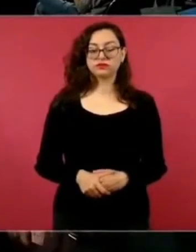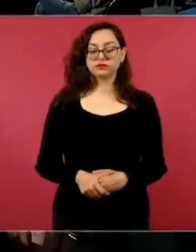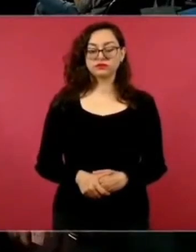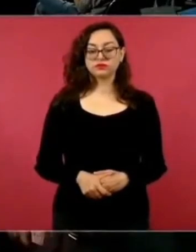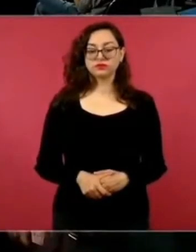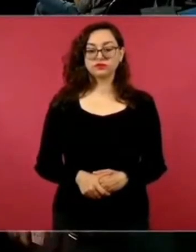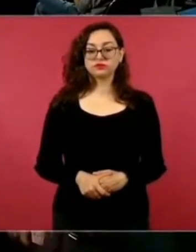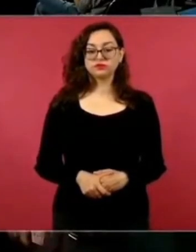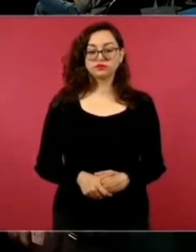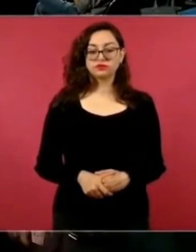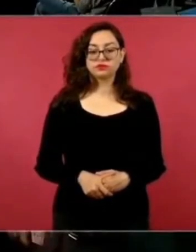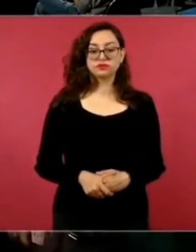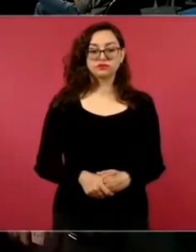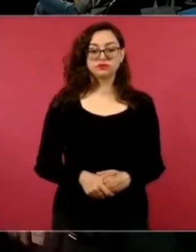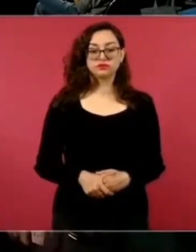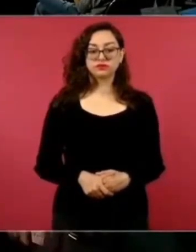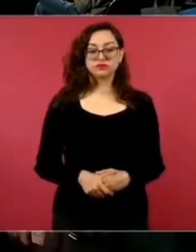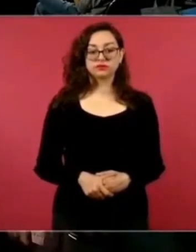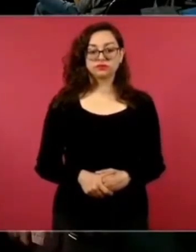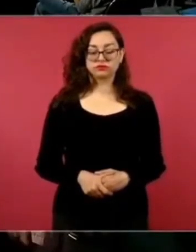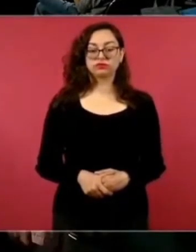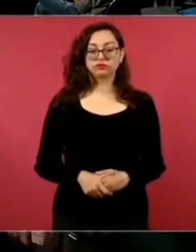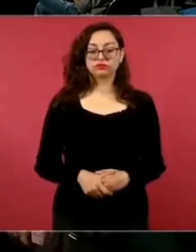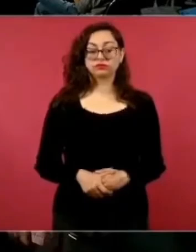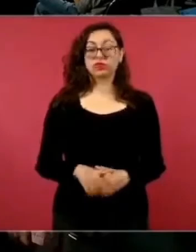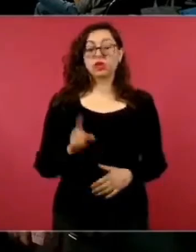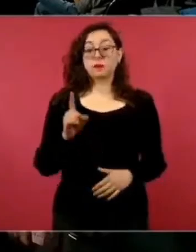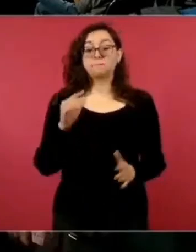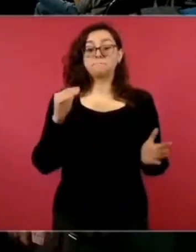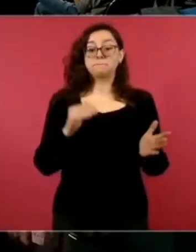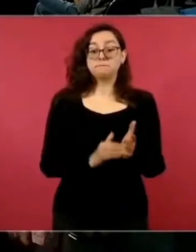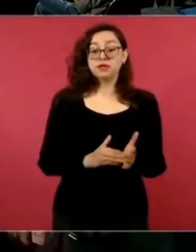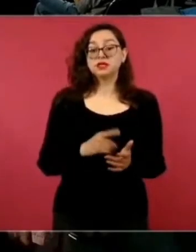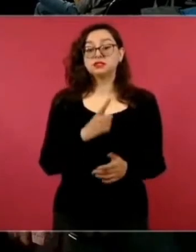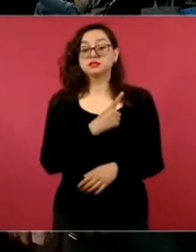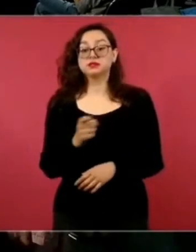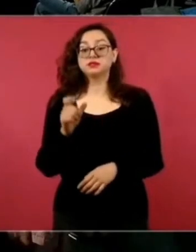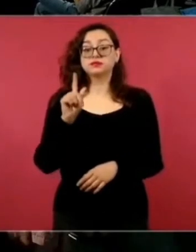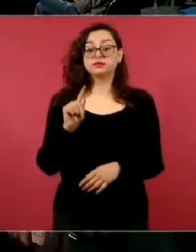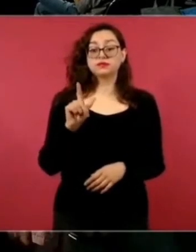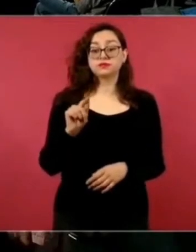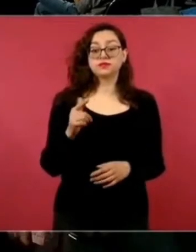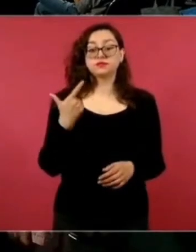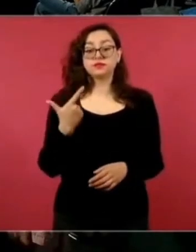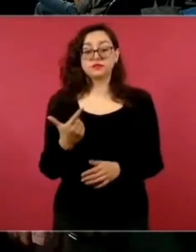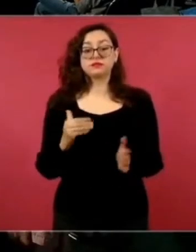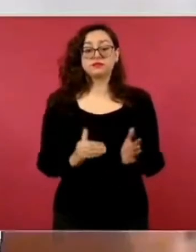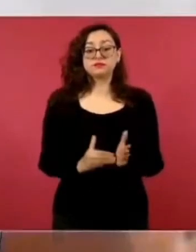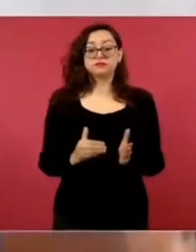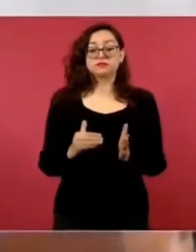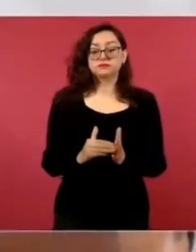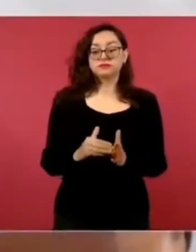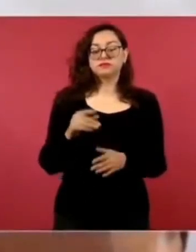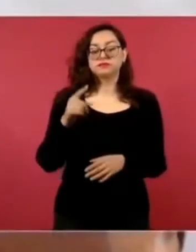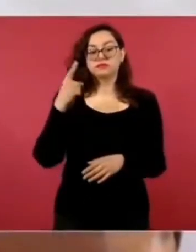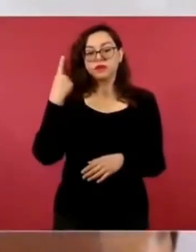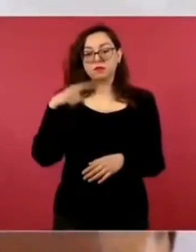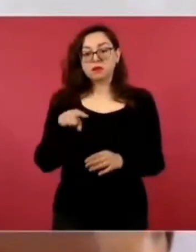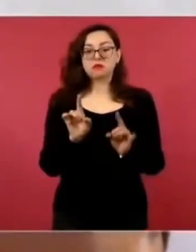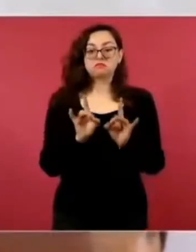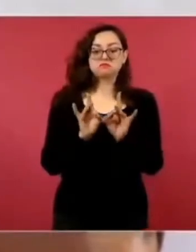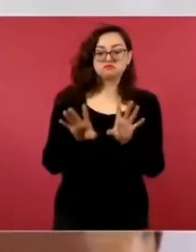Está arriba. Y 1.177 millones para pagos por